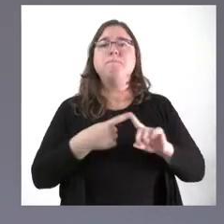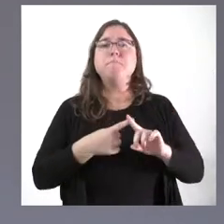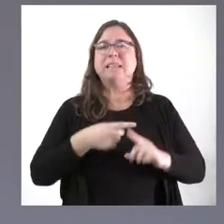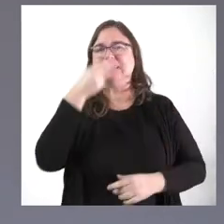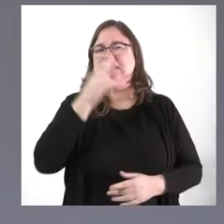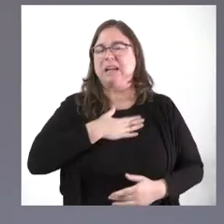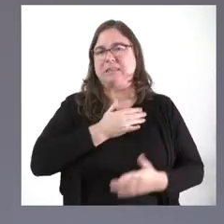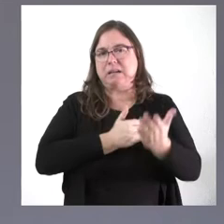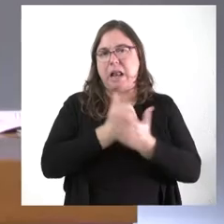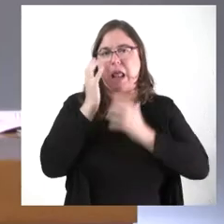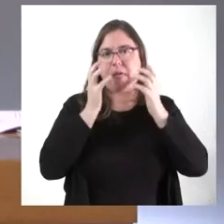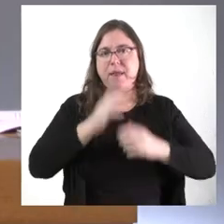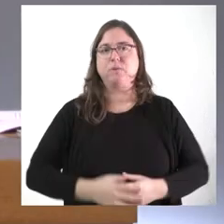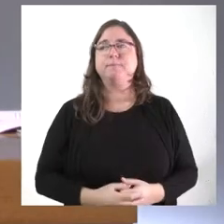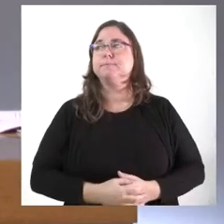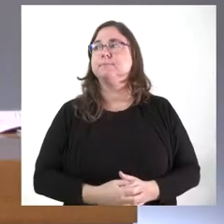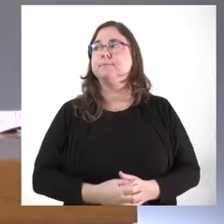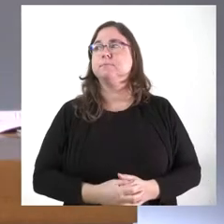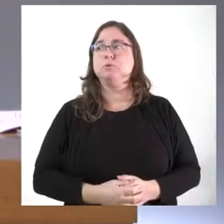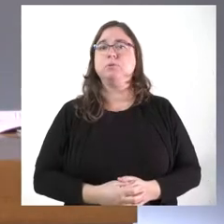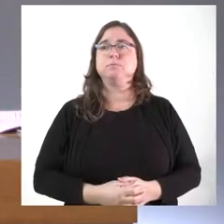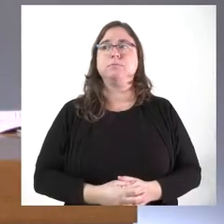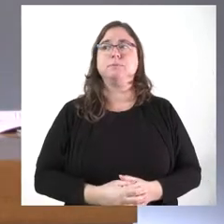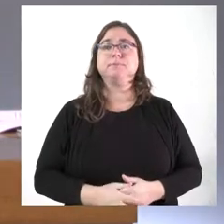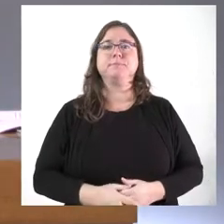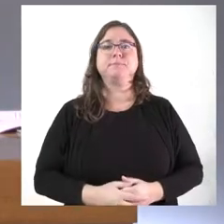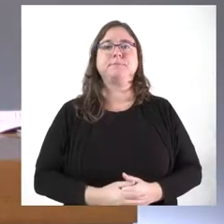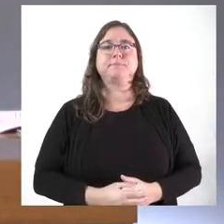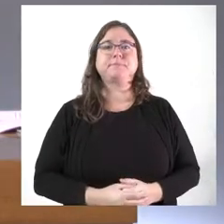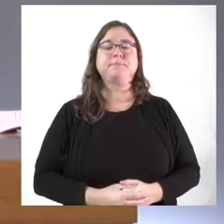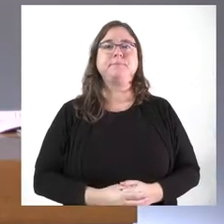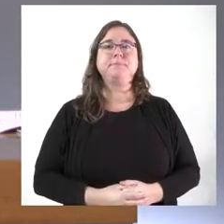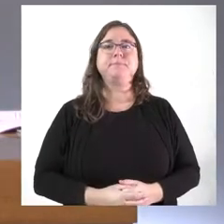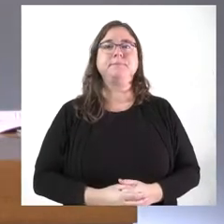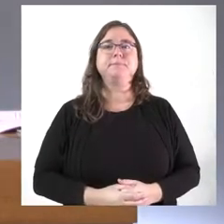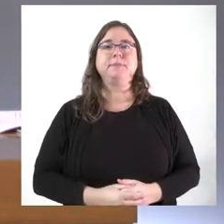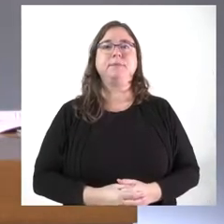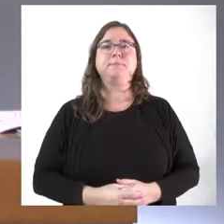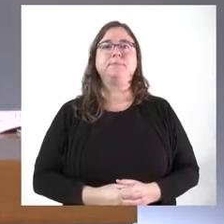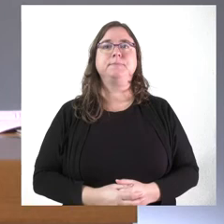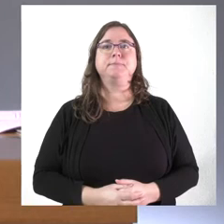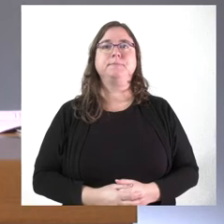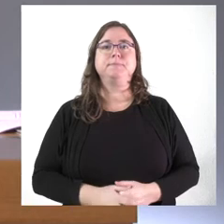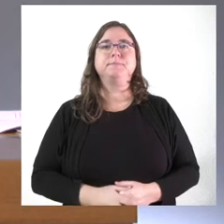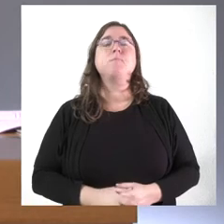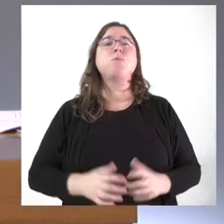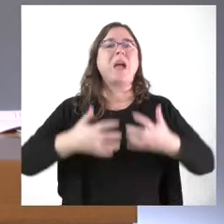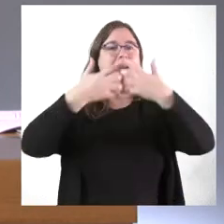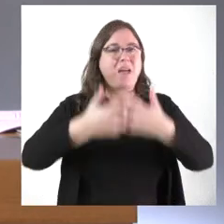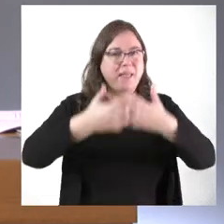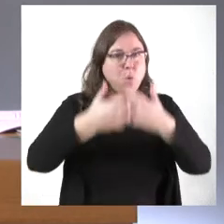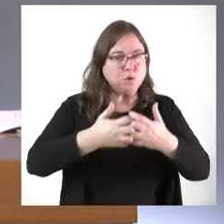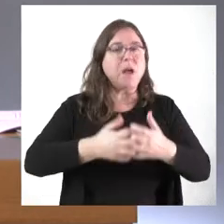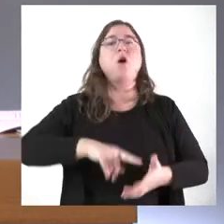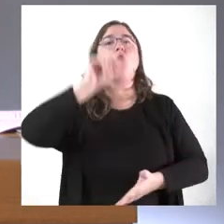intereses agrícolas y ganaderos Sí buenos días de industria de la